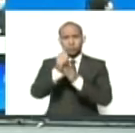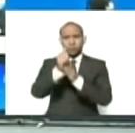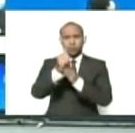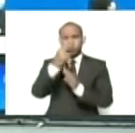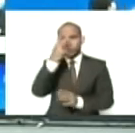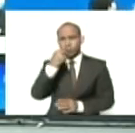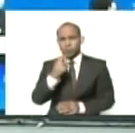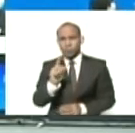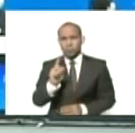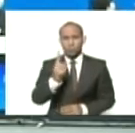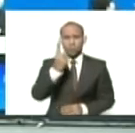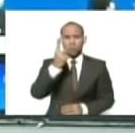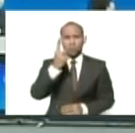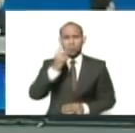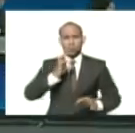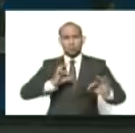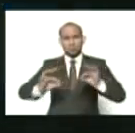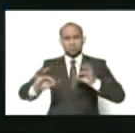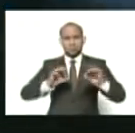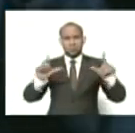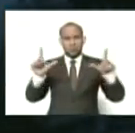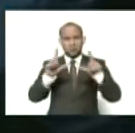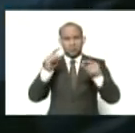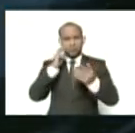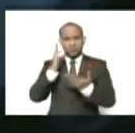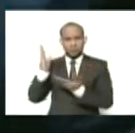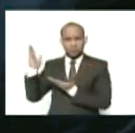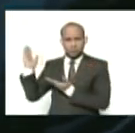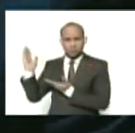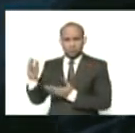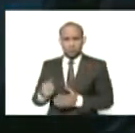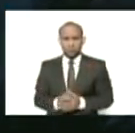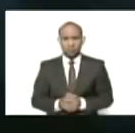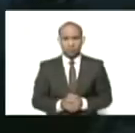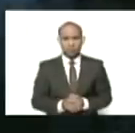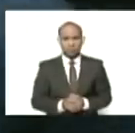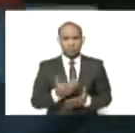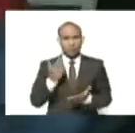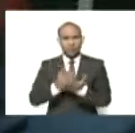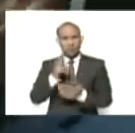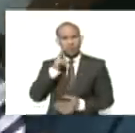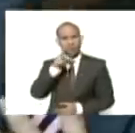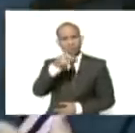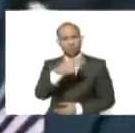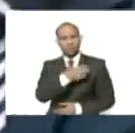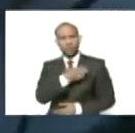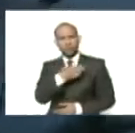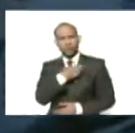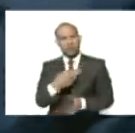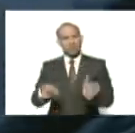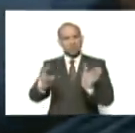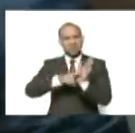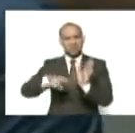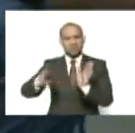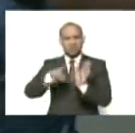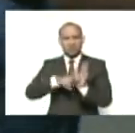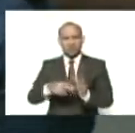Primer actor y galán, Adolfo Cuba. Siempre veo tus novelas, las están repitiendo.